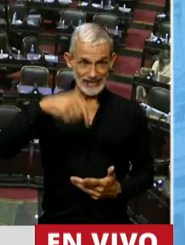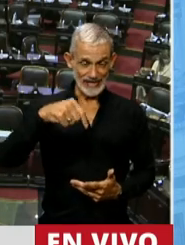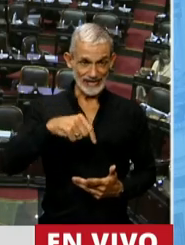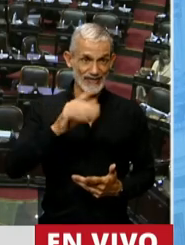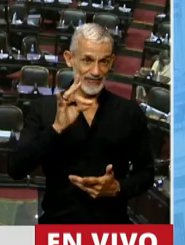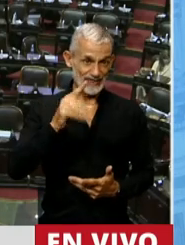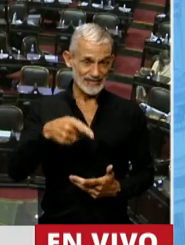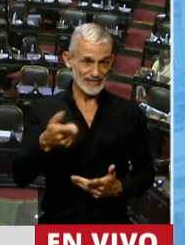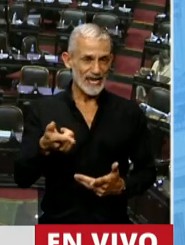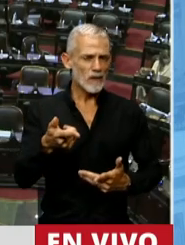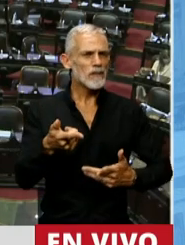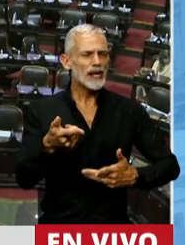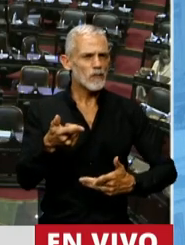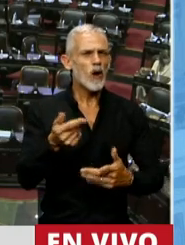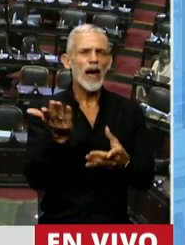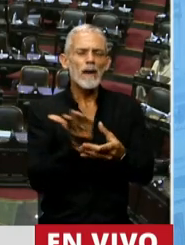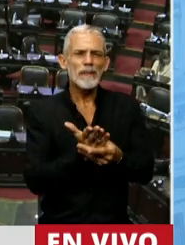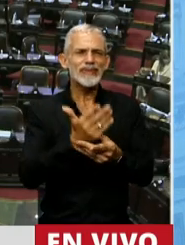mes, por expediente